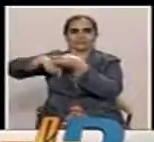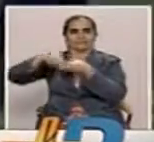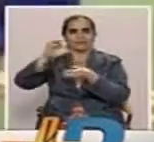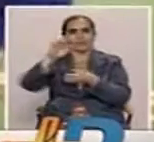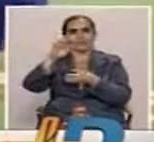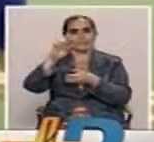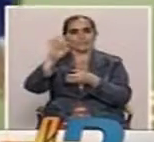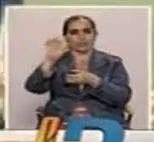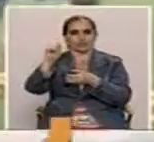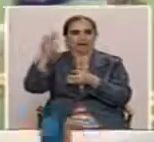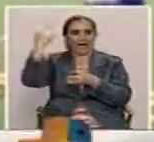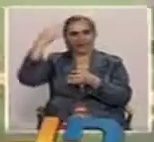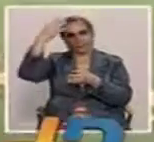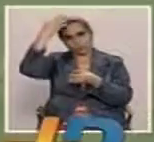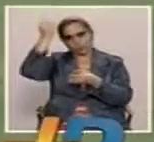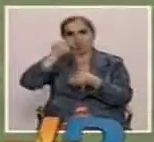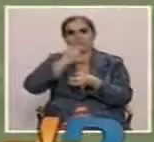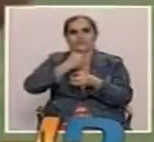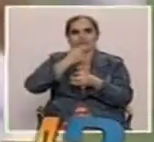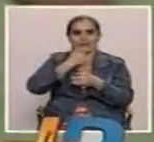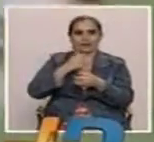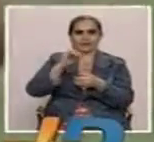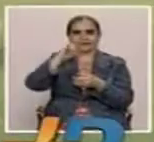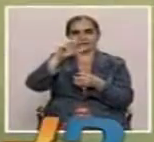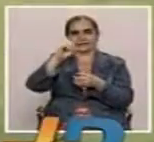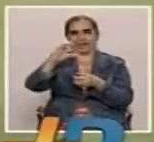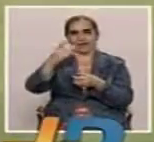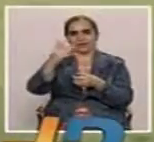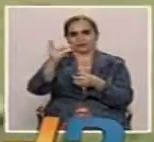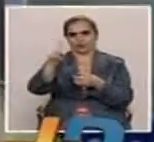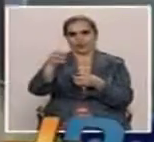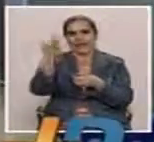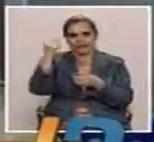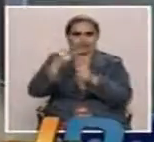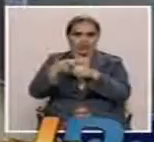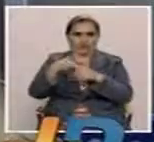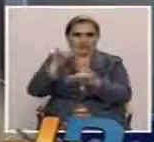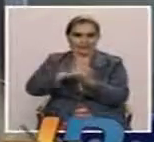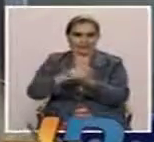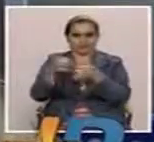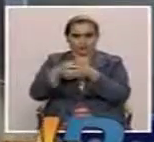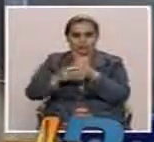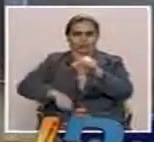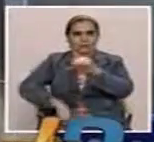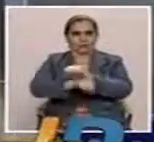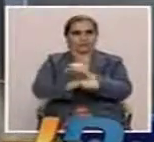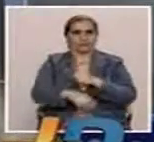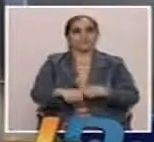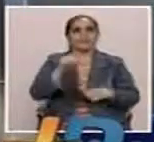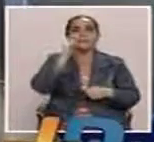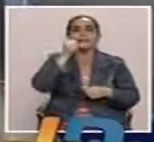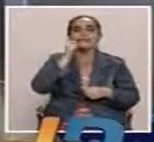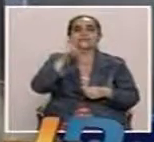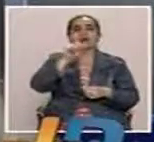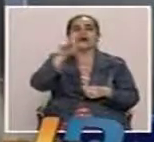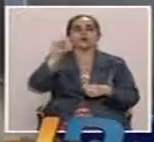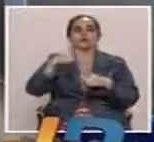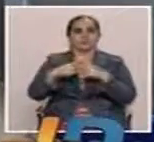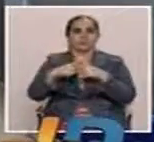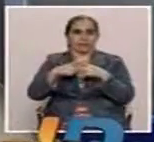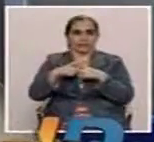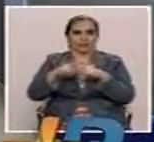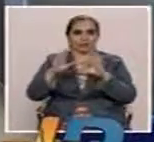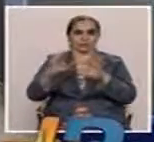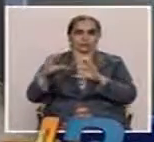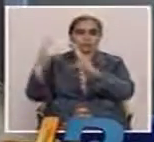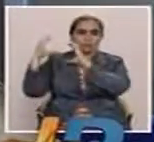hicieron parte James Rodríguez, Radamel Falcao García y Jackson Martínez. Mañana a las 11 y 30 en Popayán por cumplir el torneo